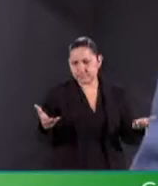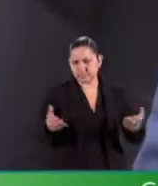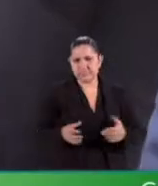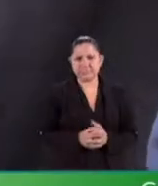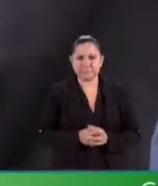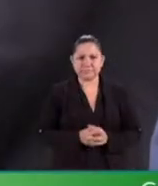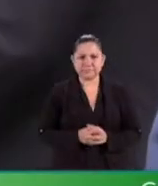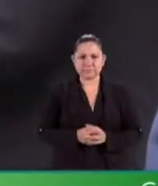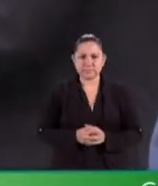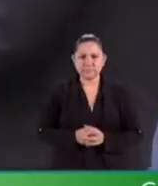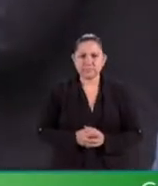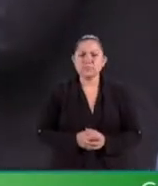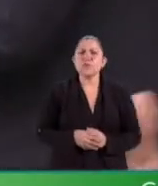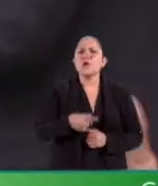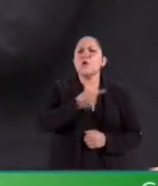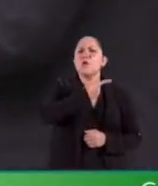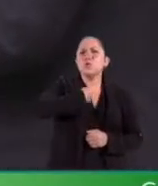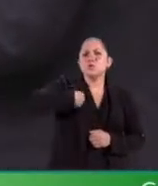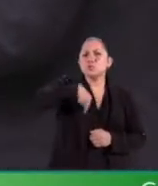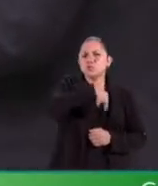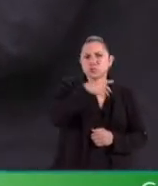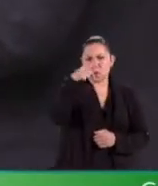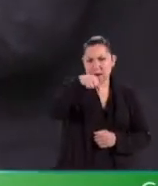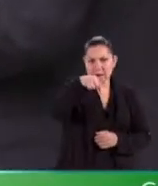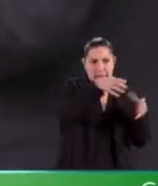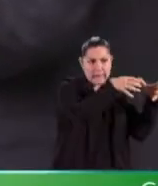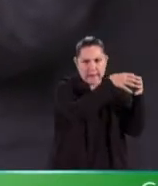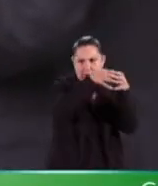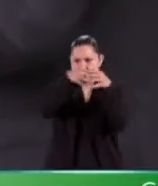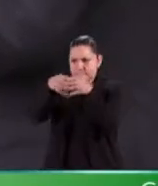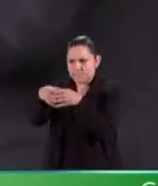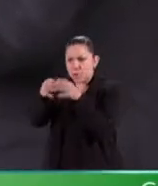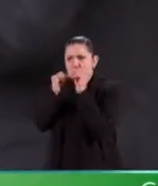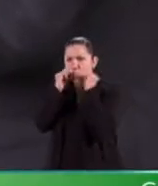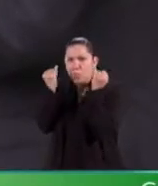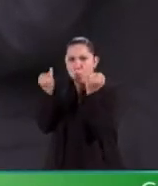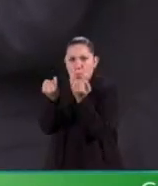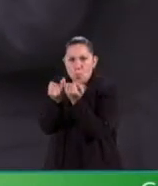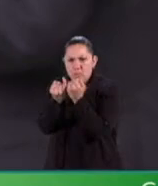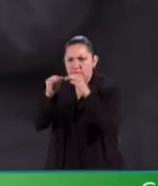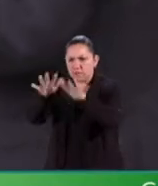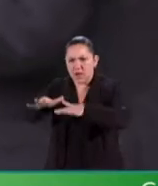¿Por qué escondernos en esta sede para llevar a cabo esta sesión?